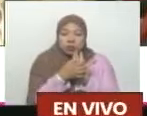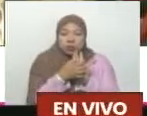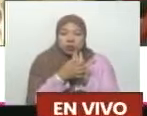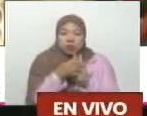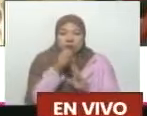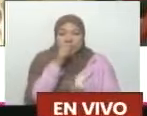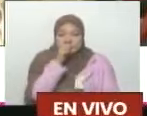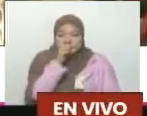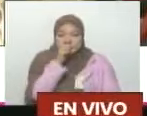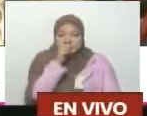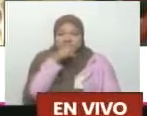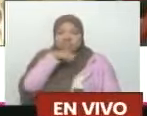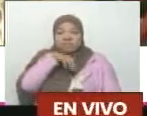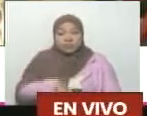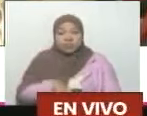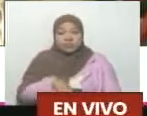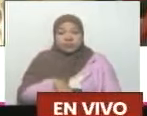en la historia.